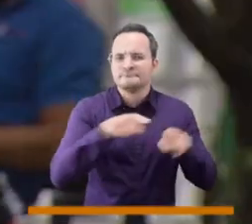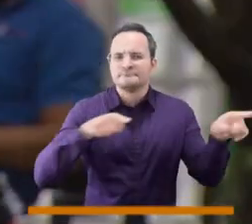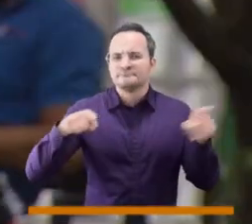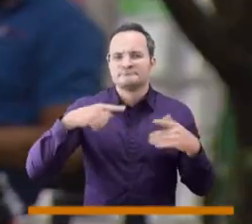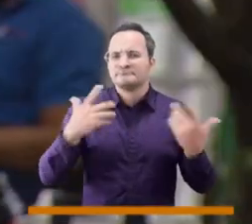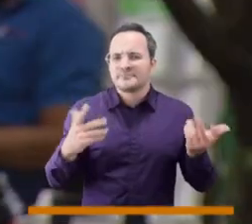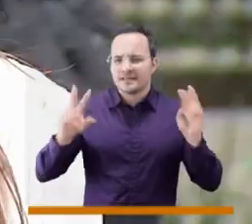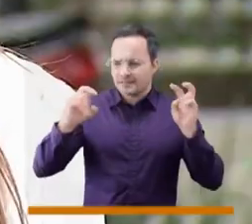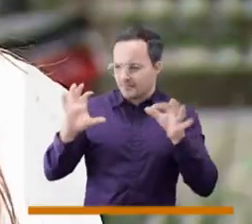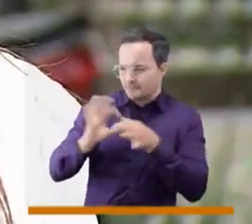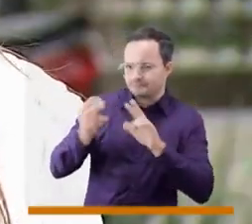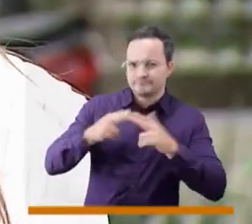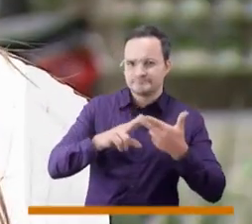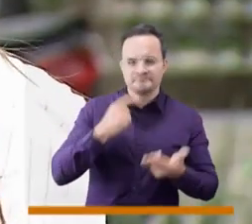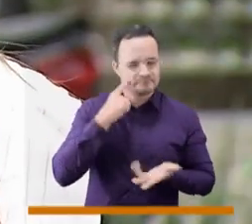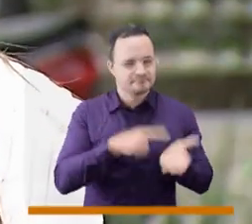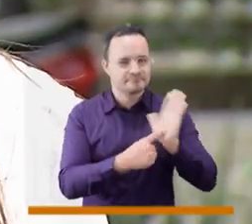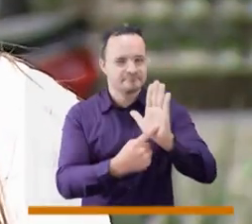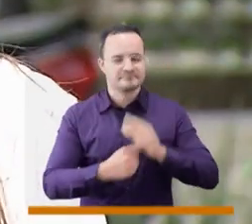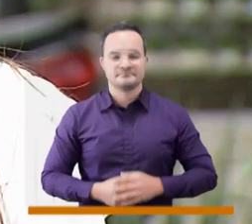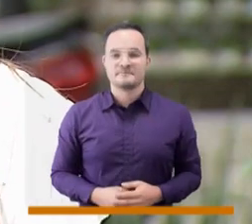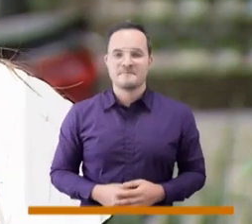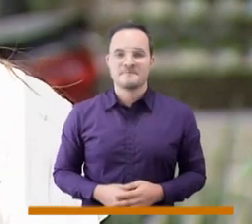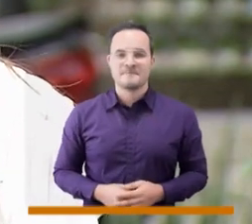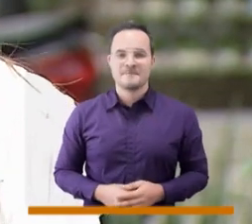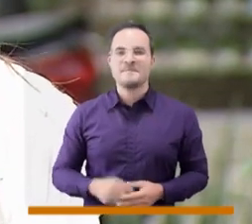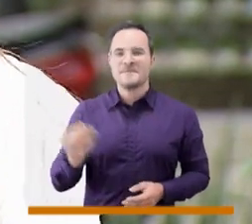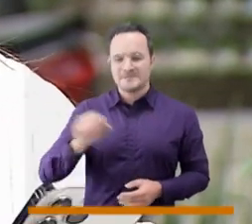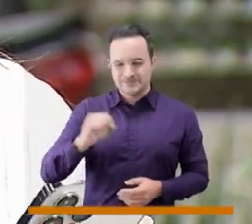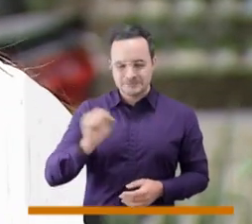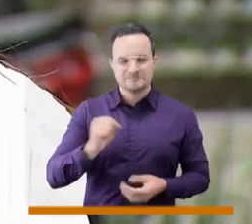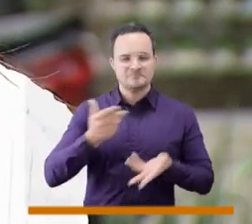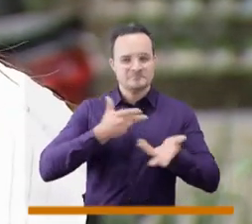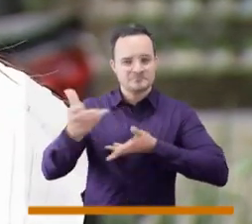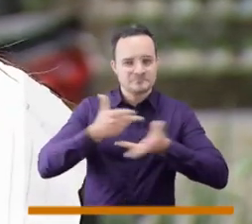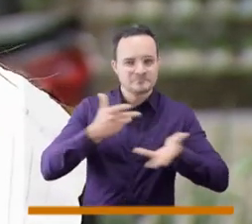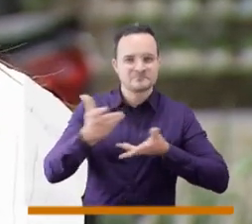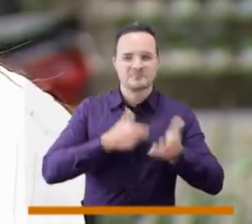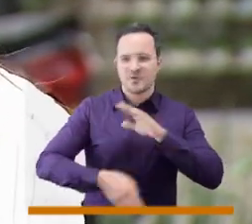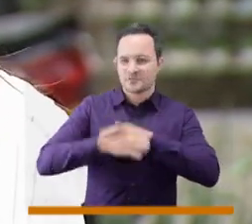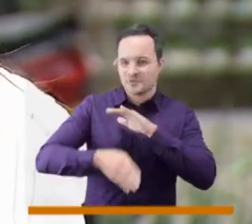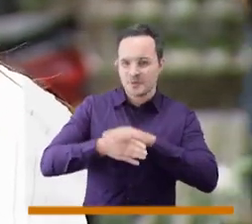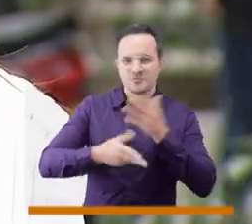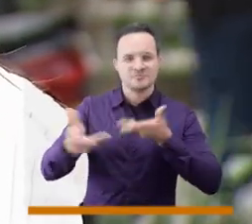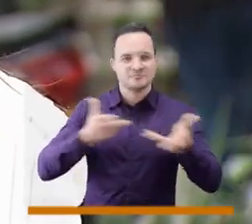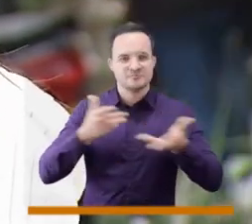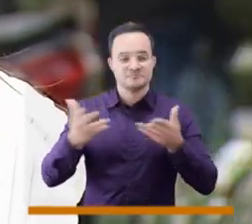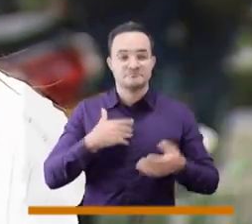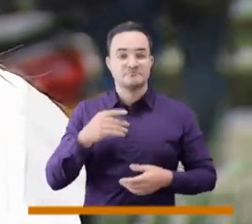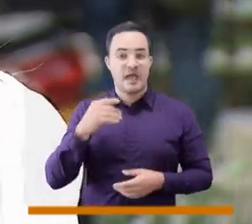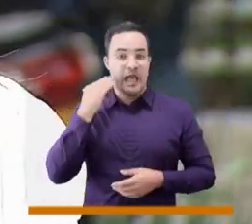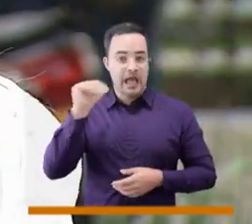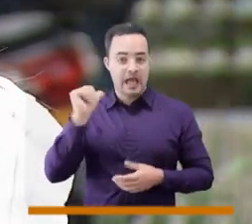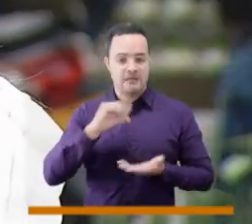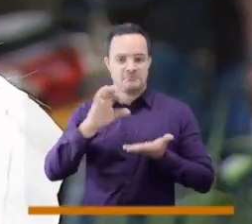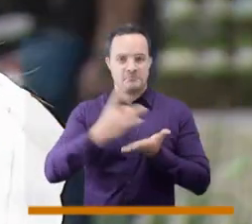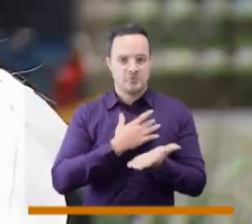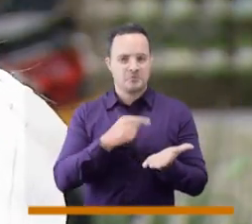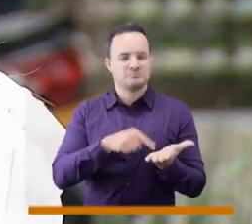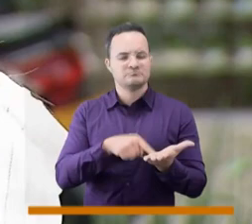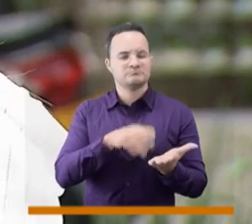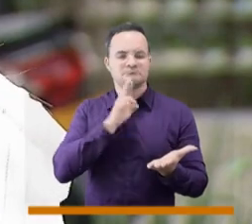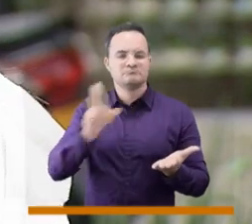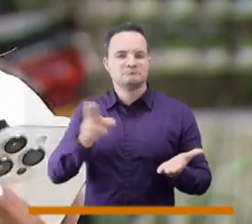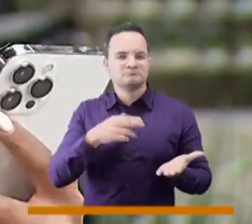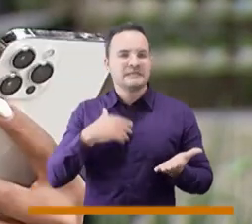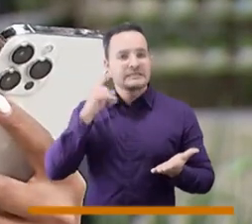Gente. Katherine, el diálogo sigue constante. Arroba Valentina Mesa responde a la pregunta de hoy, que es: ¿usted viviría en el